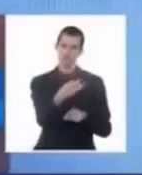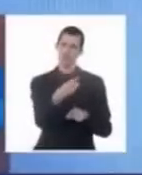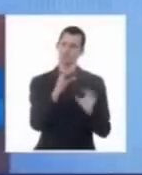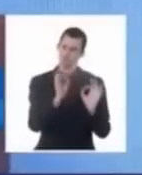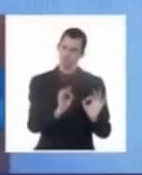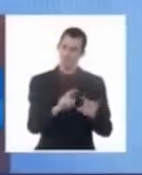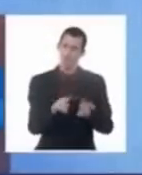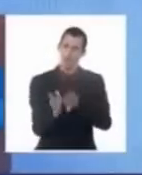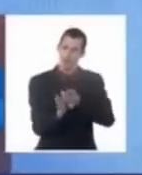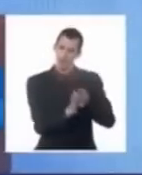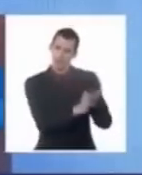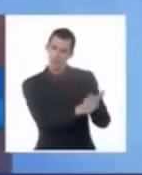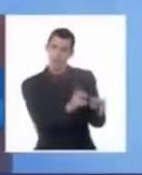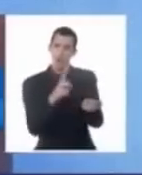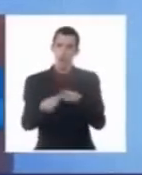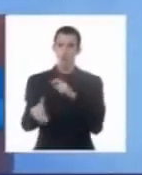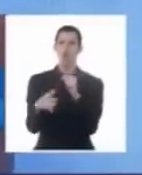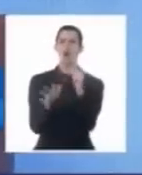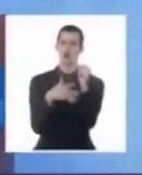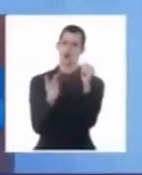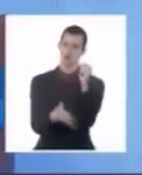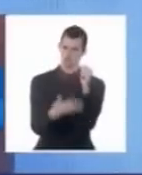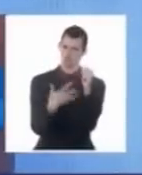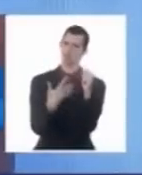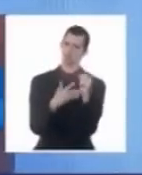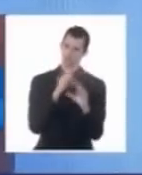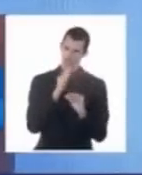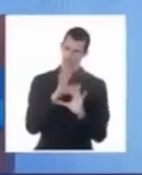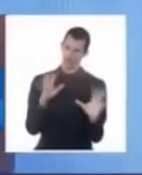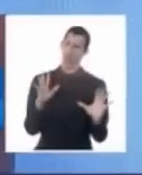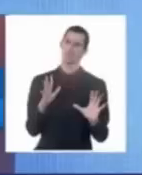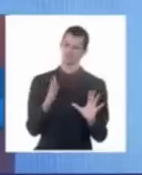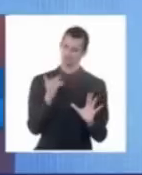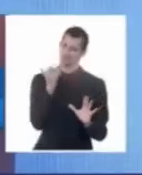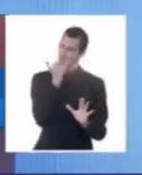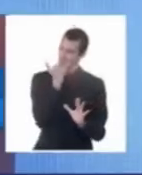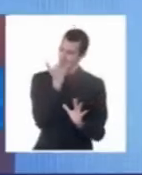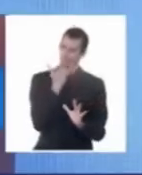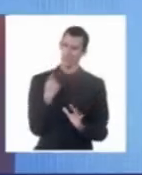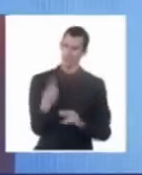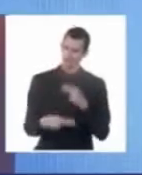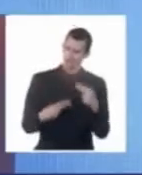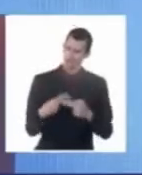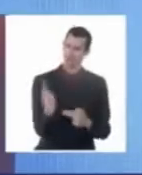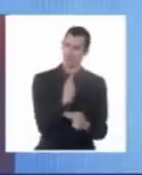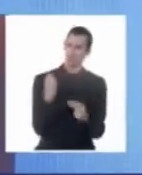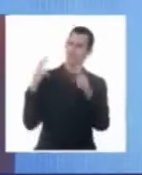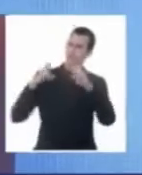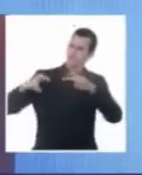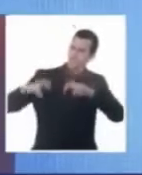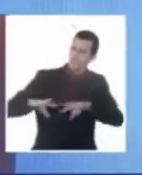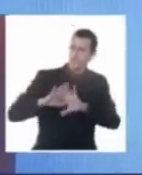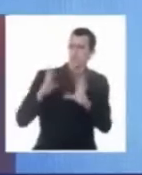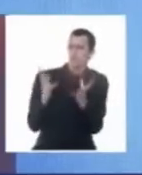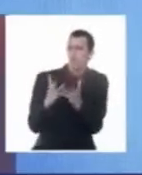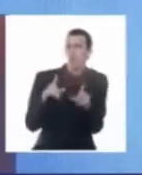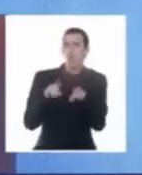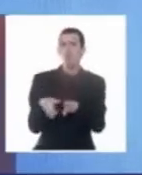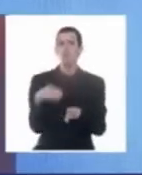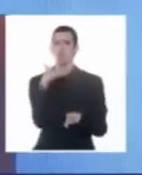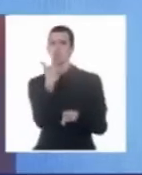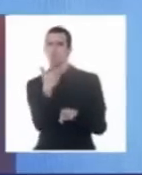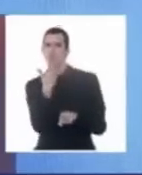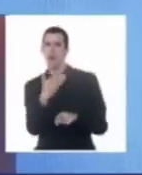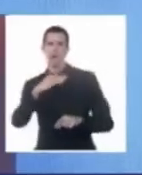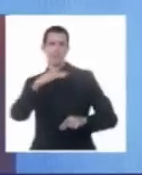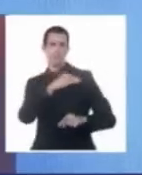la naturaleza que tienen estos hechos que realmente bueno han sido investigados de forma unida por el Ministerio interior en una composición con